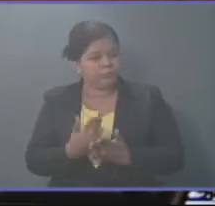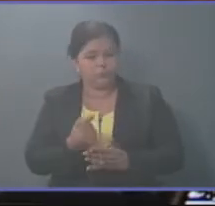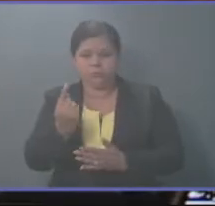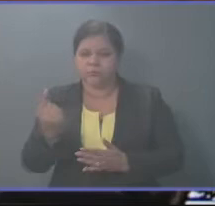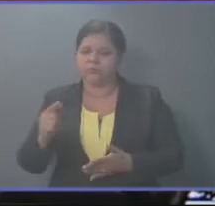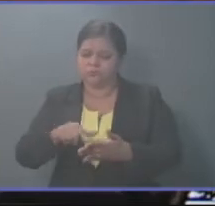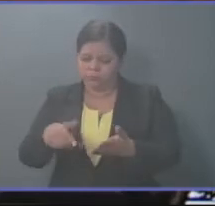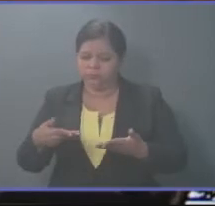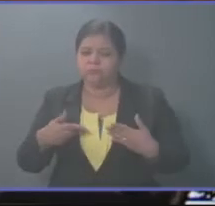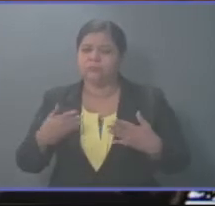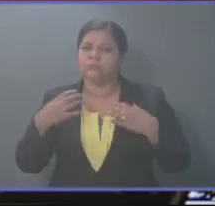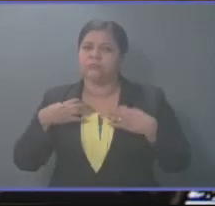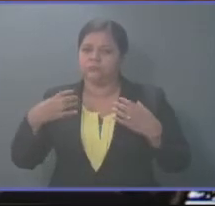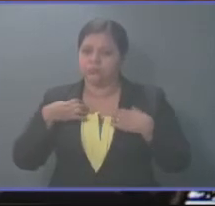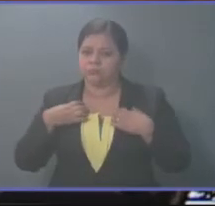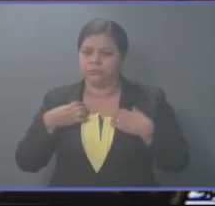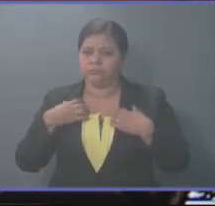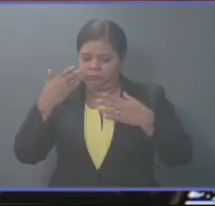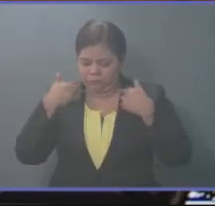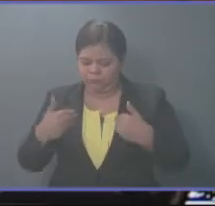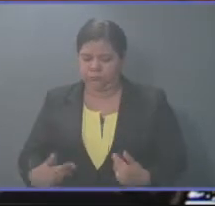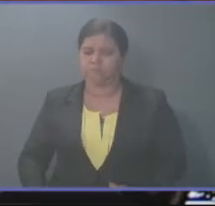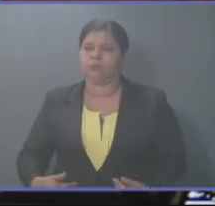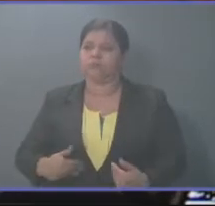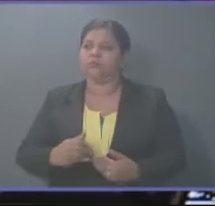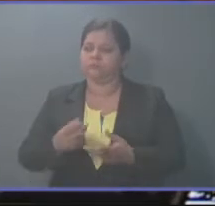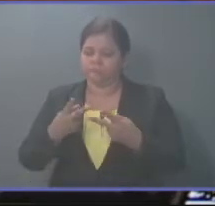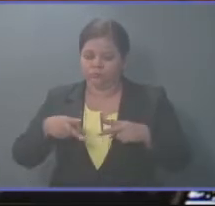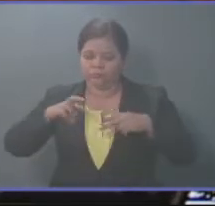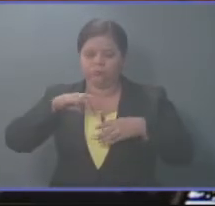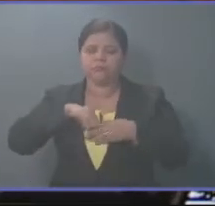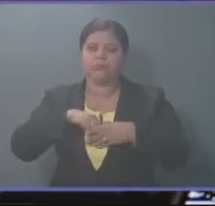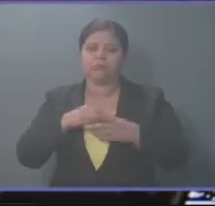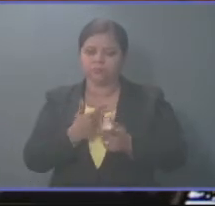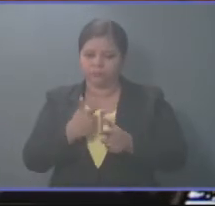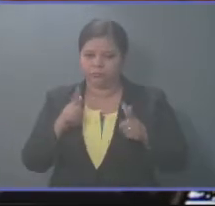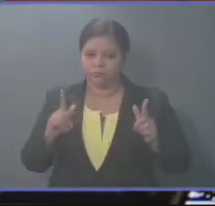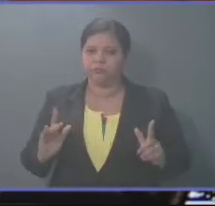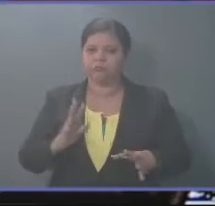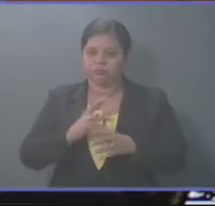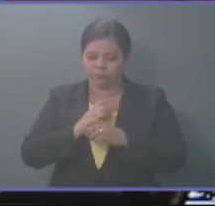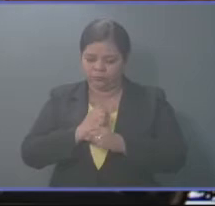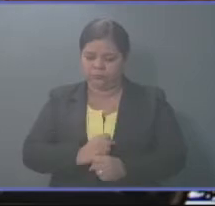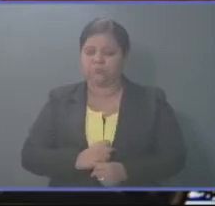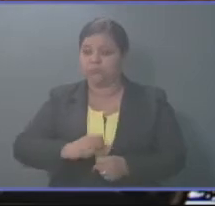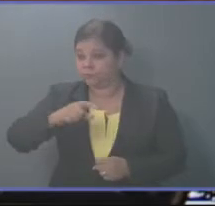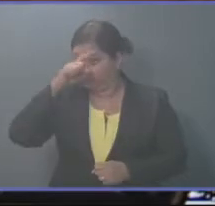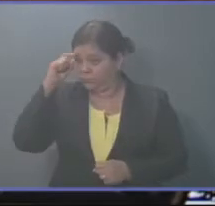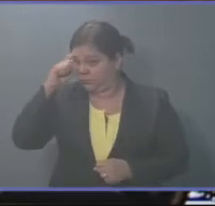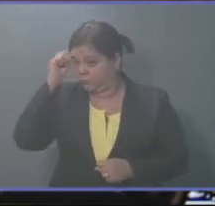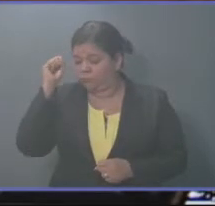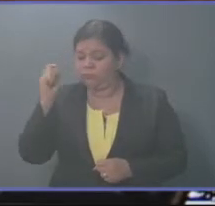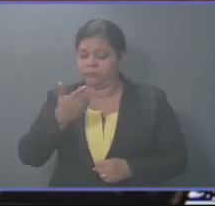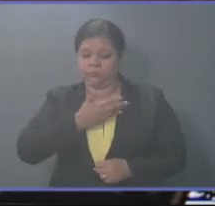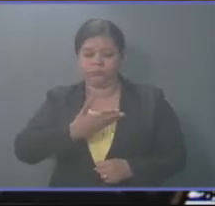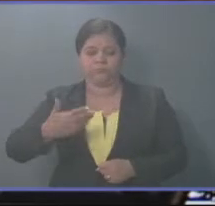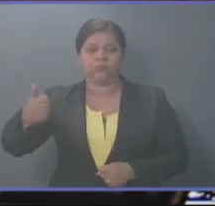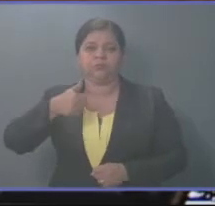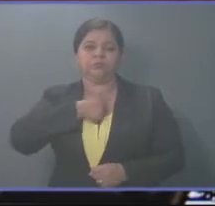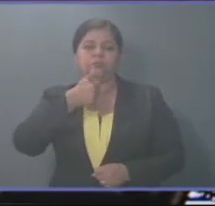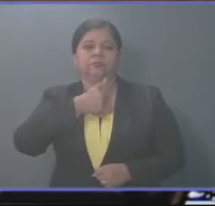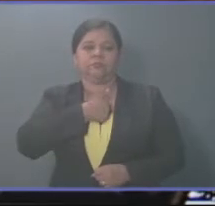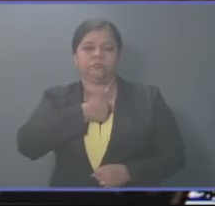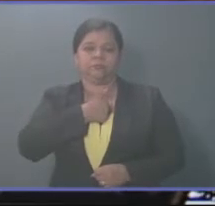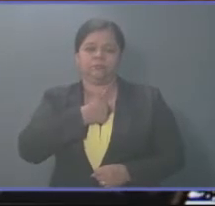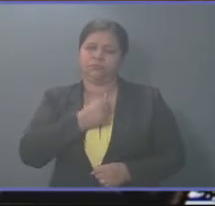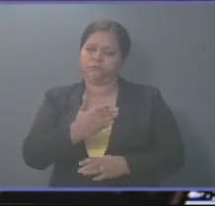derecho a la vida, a la integridad física y moral, a la libertad, a la seguridad, al trabajo, a la propiedad y posesión,